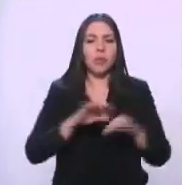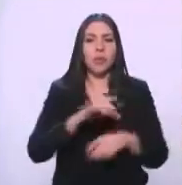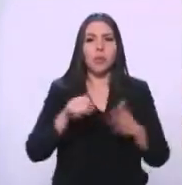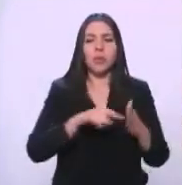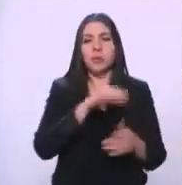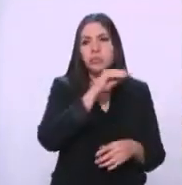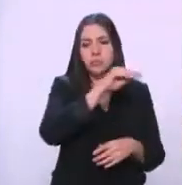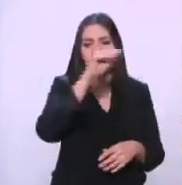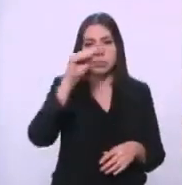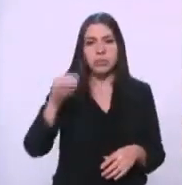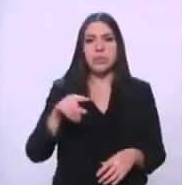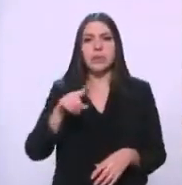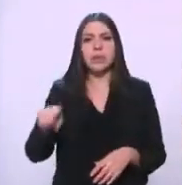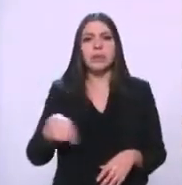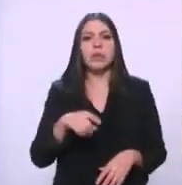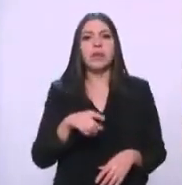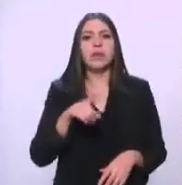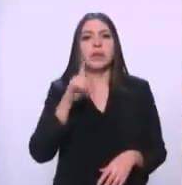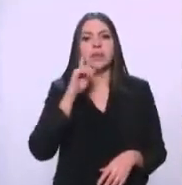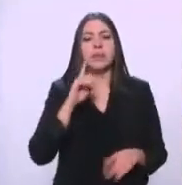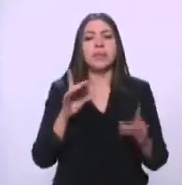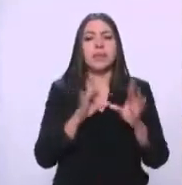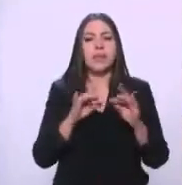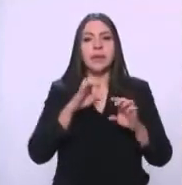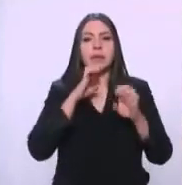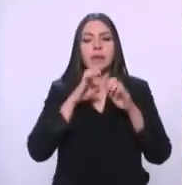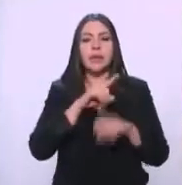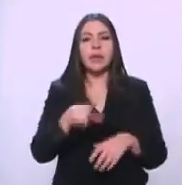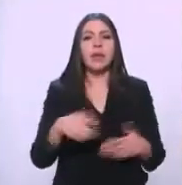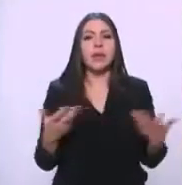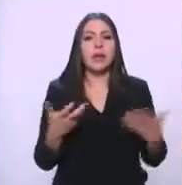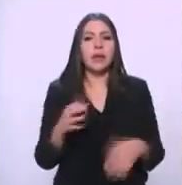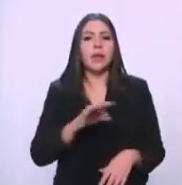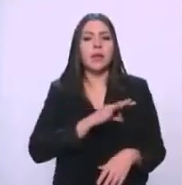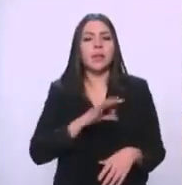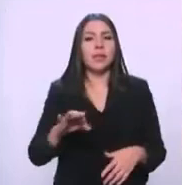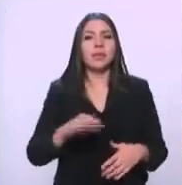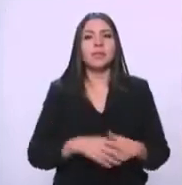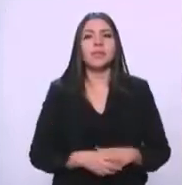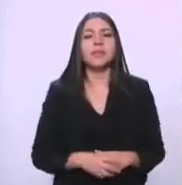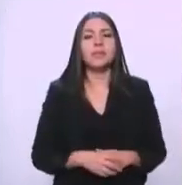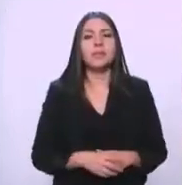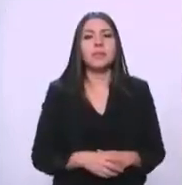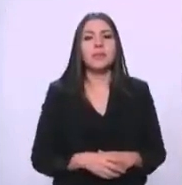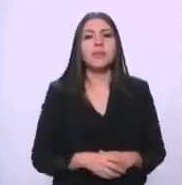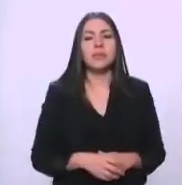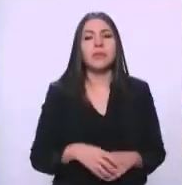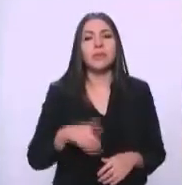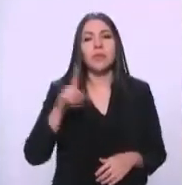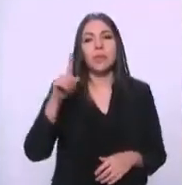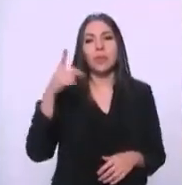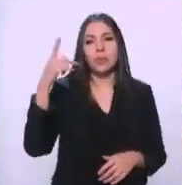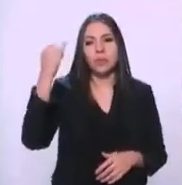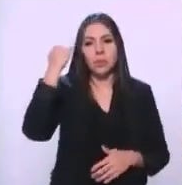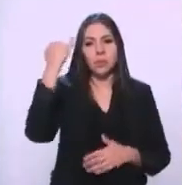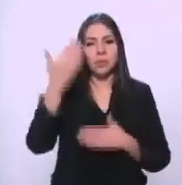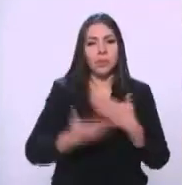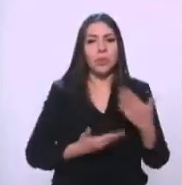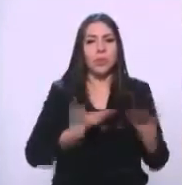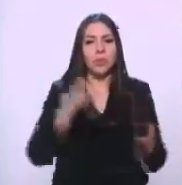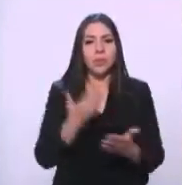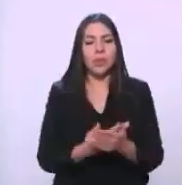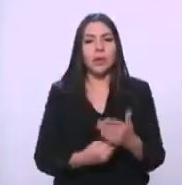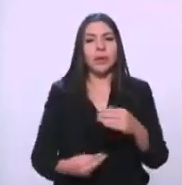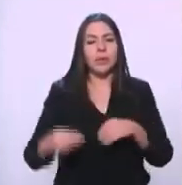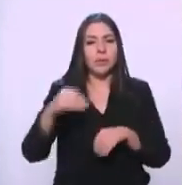y te digo que logran, ella lo dice también en la entrevista, logran que una de sus iniciativas, inclusive se fue a nivel nacional, pero a